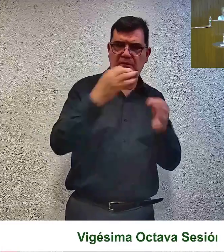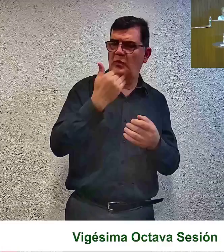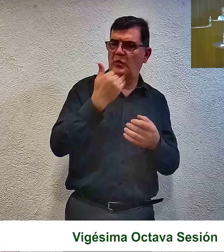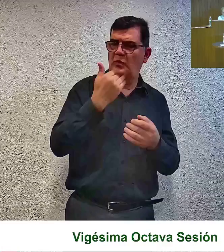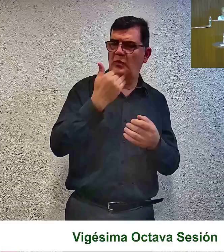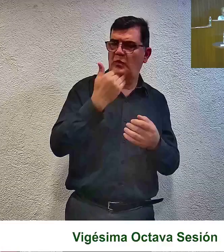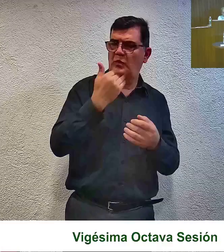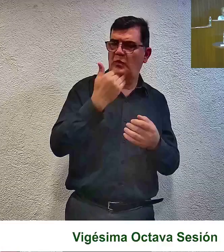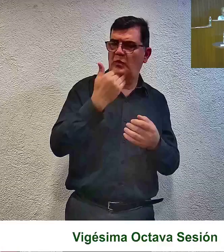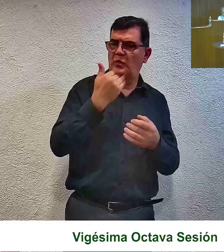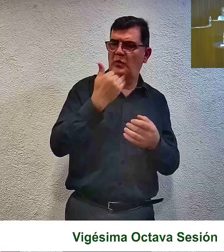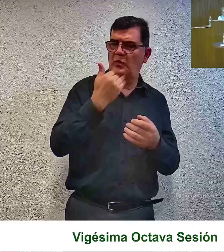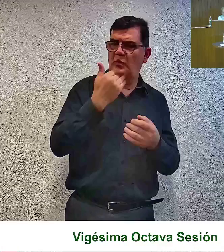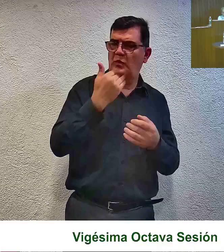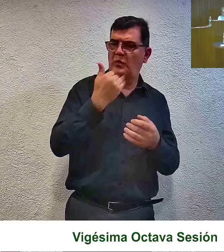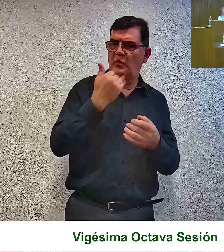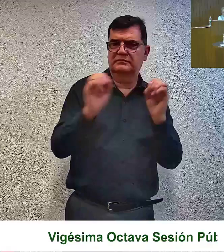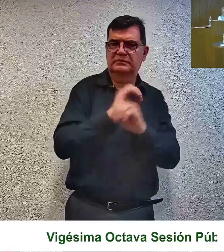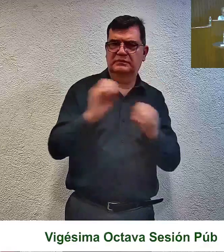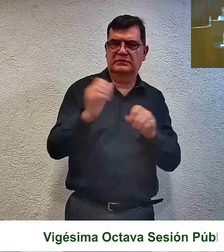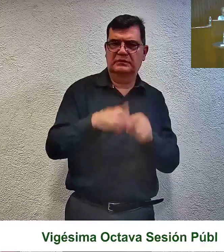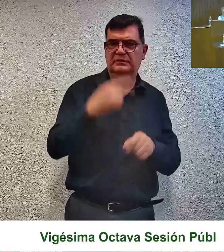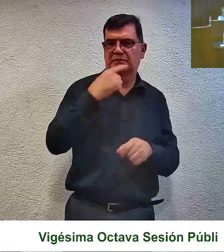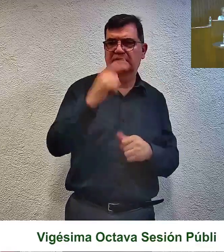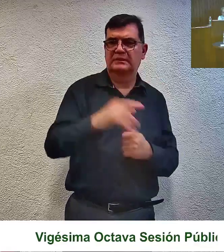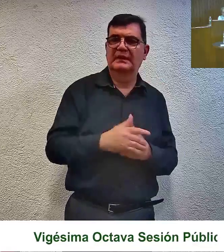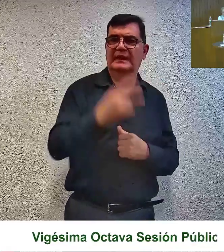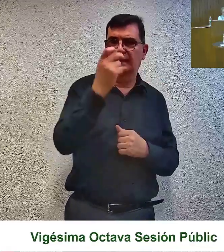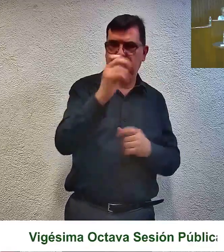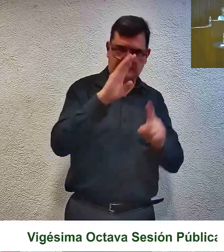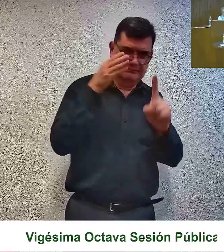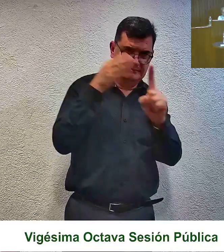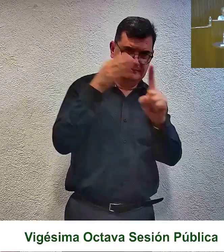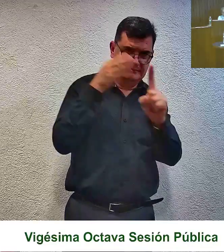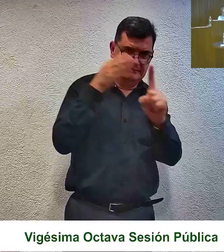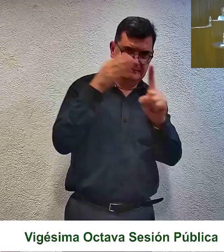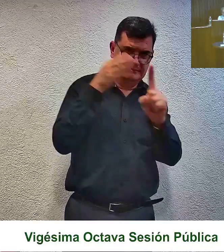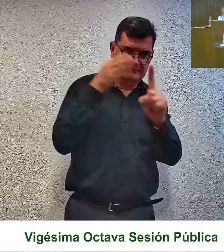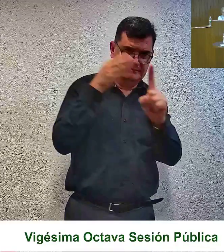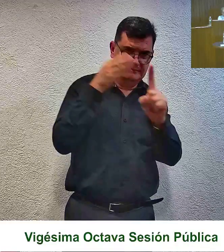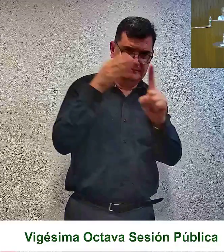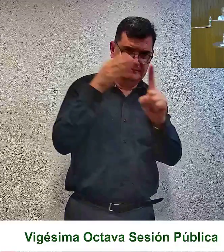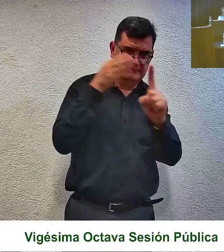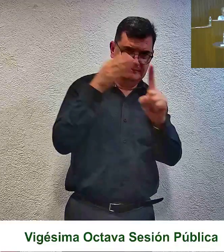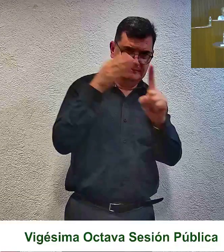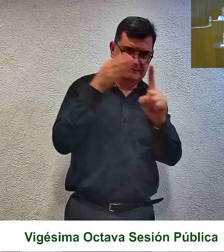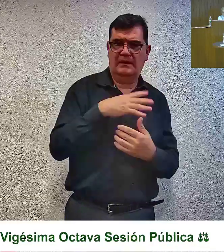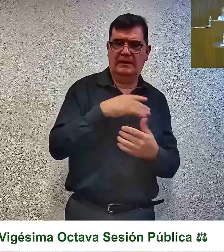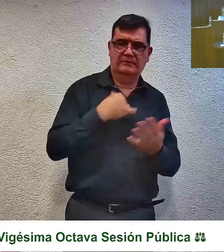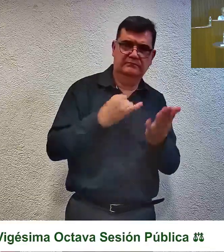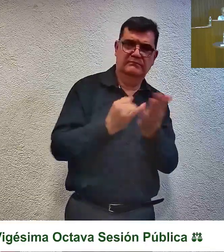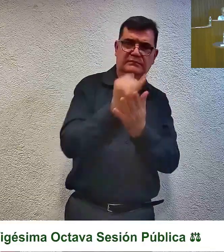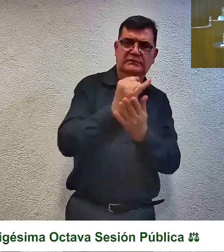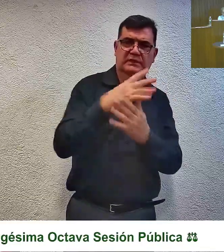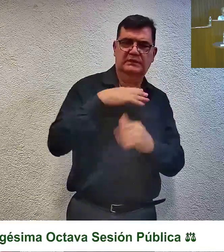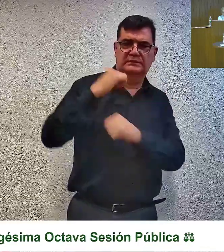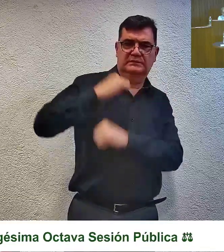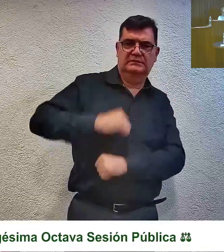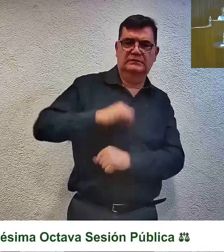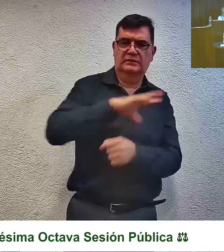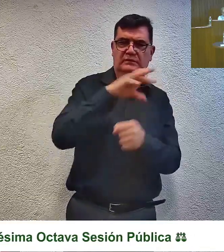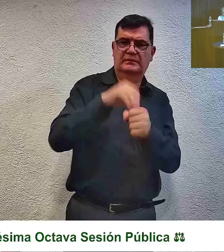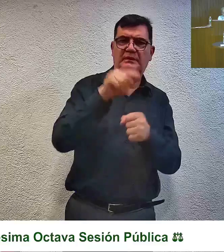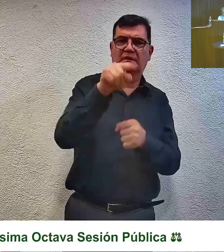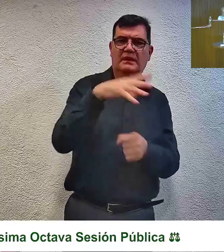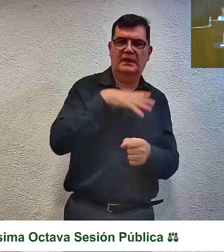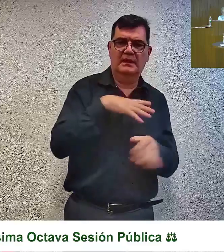las infracciones atribuidas a la denunciada. En ese sentido, en el proyecto se considera que la decisión corresponde al Pleno porque